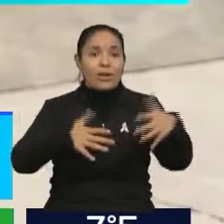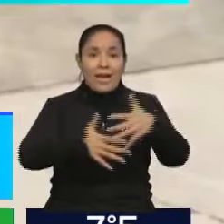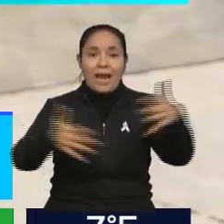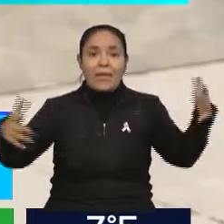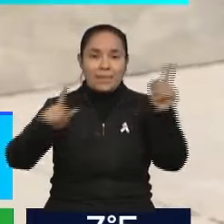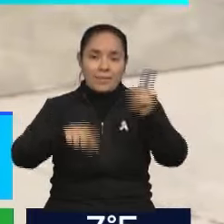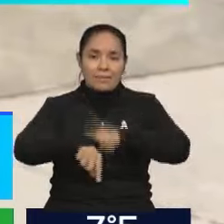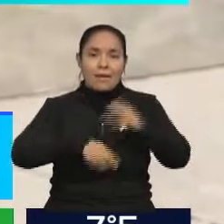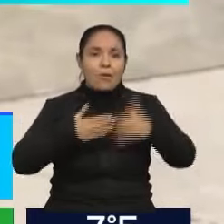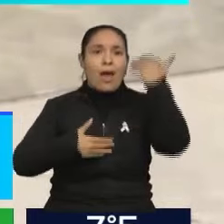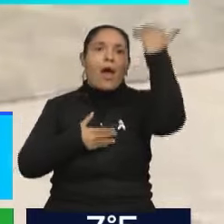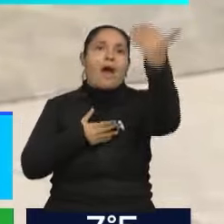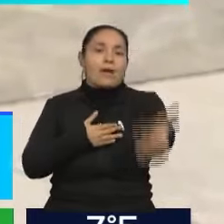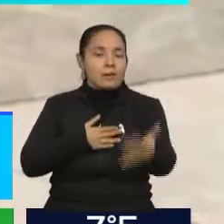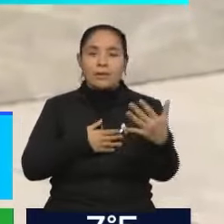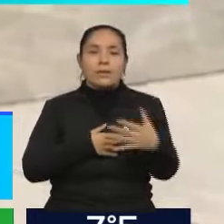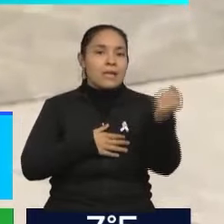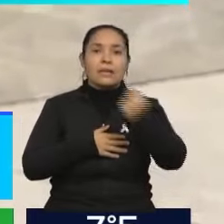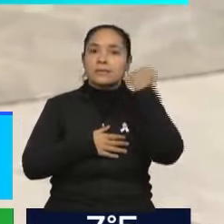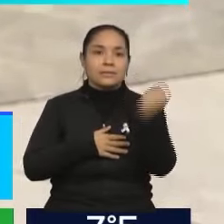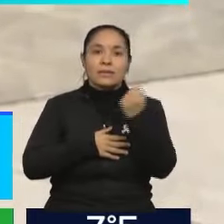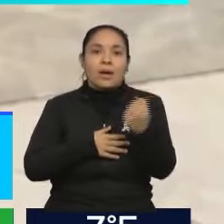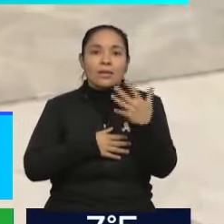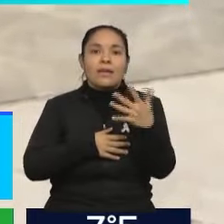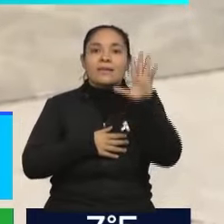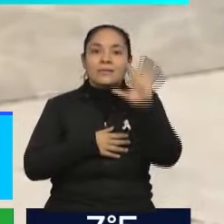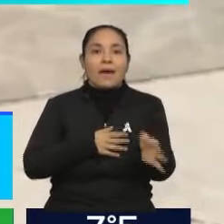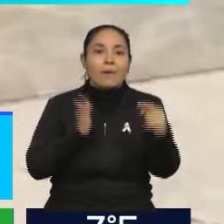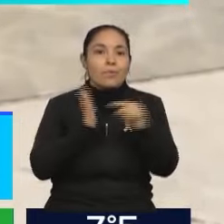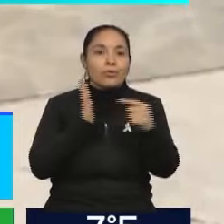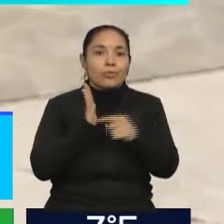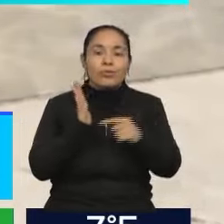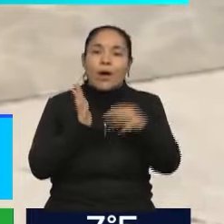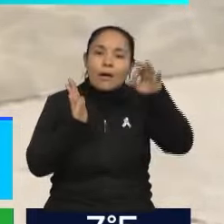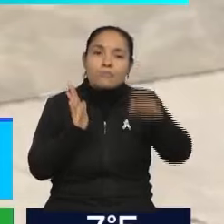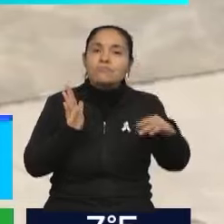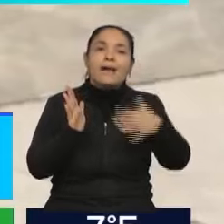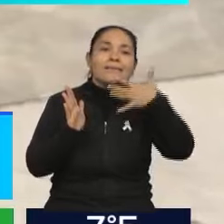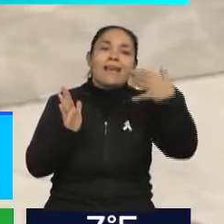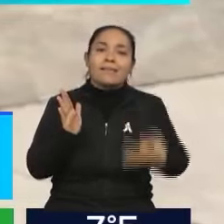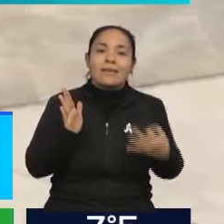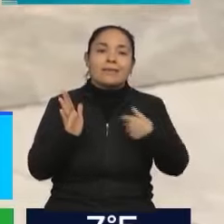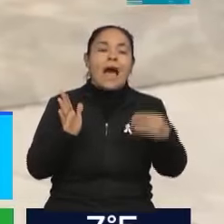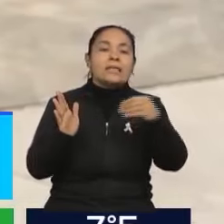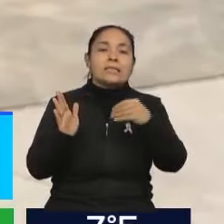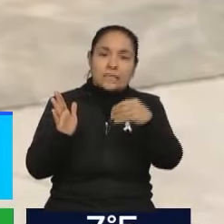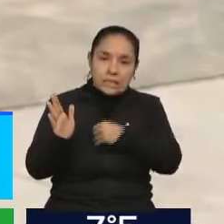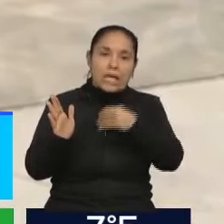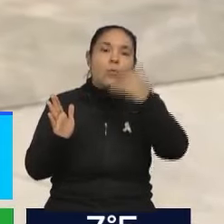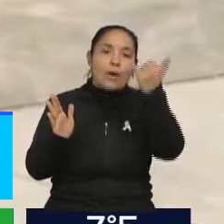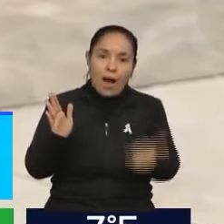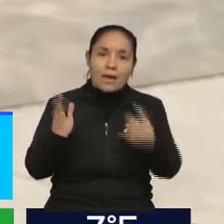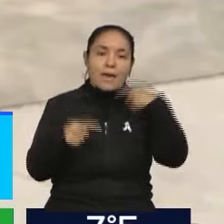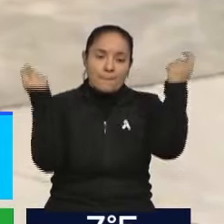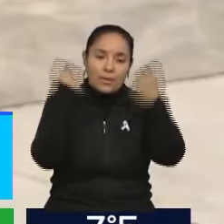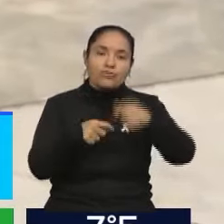largo plazo necesitan indicadores y certezas que puedan generar esa seguridad para